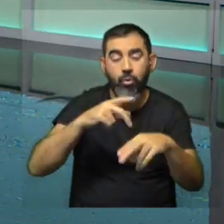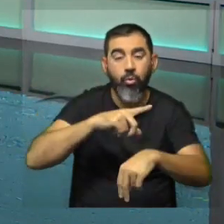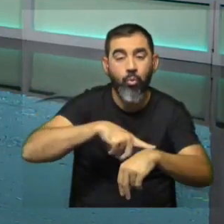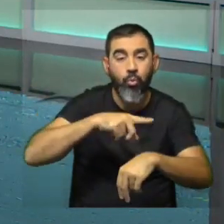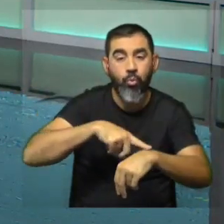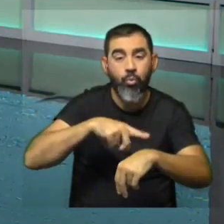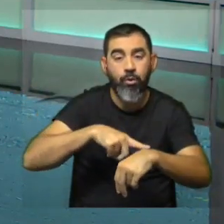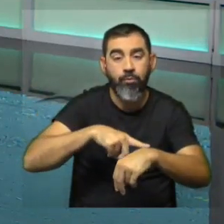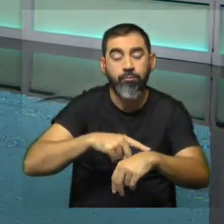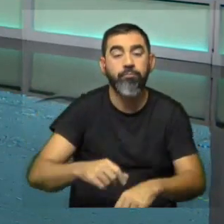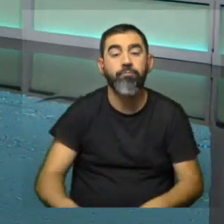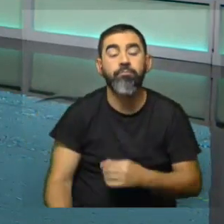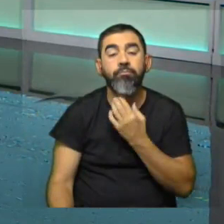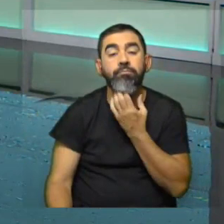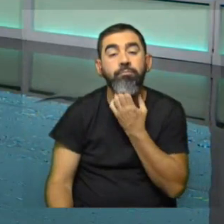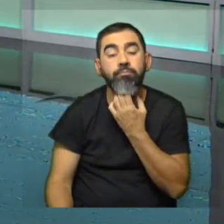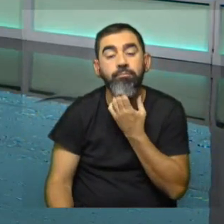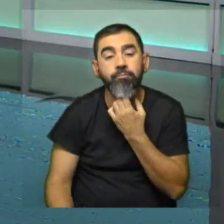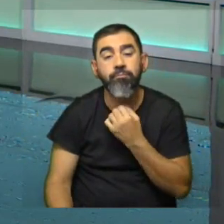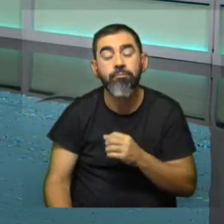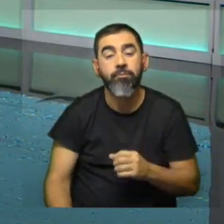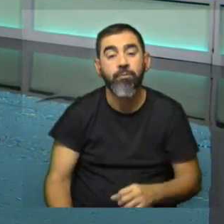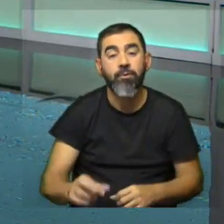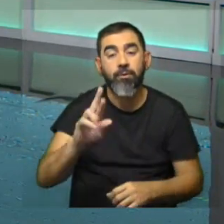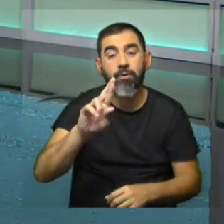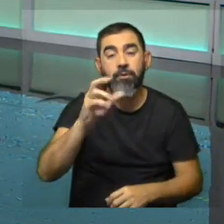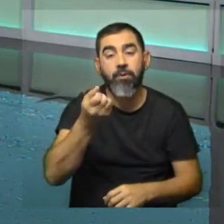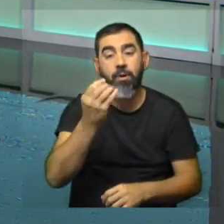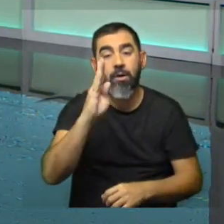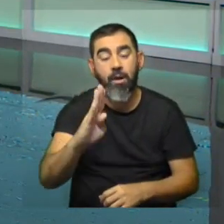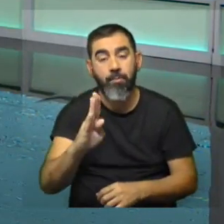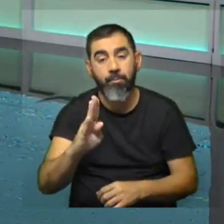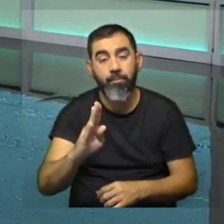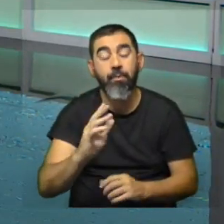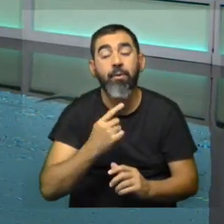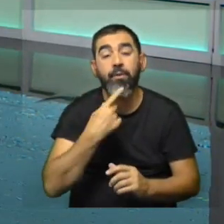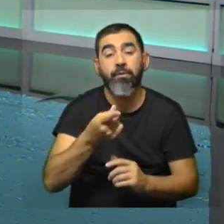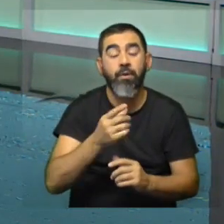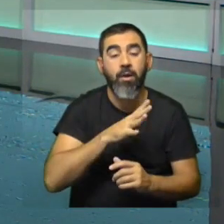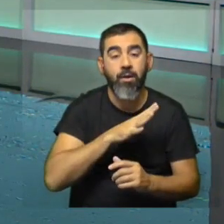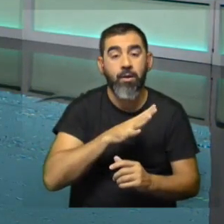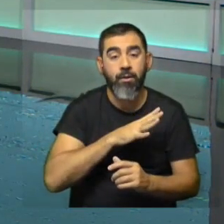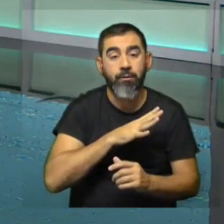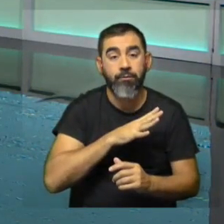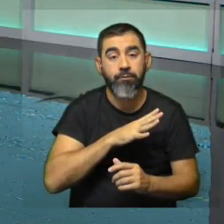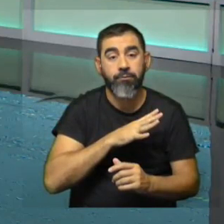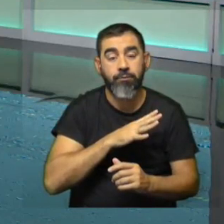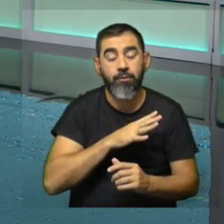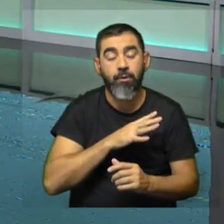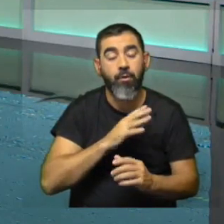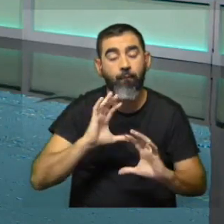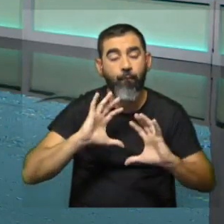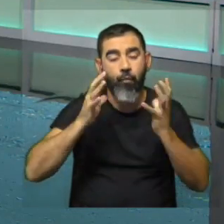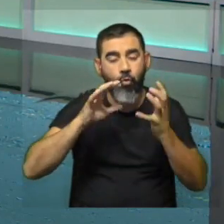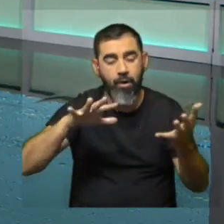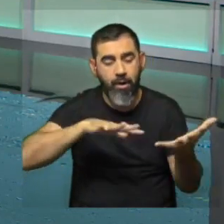se habían aplicado allí. Sí, justamente la Red Metropolitana de Atención señaló que ha habido hechos violentos puntuales registrados en